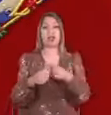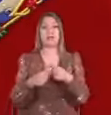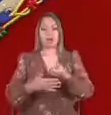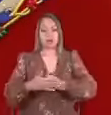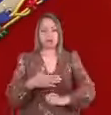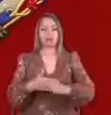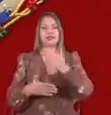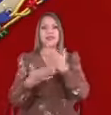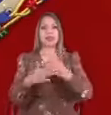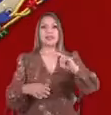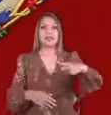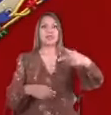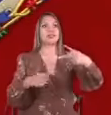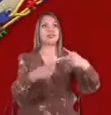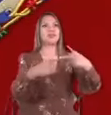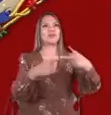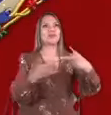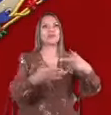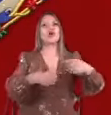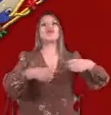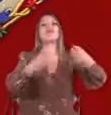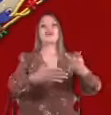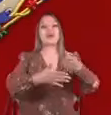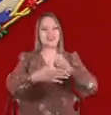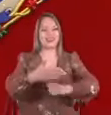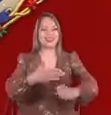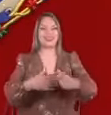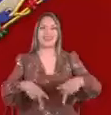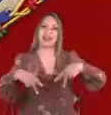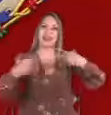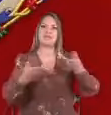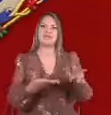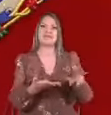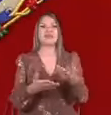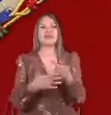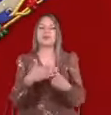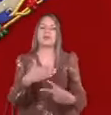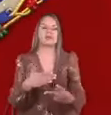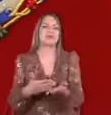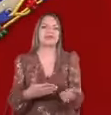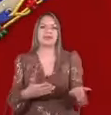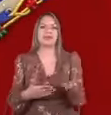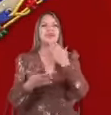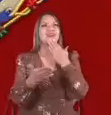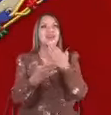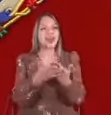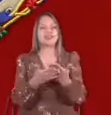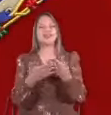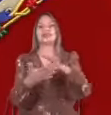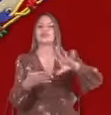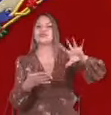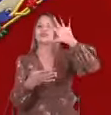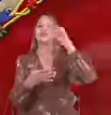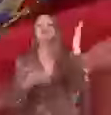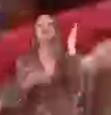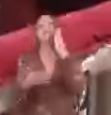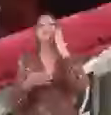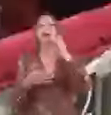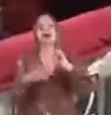y la segunda por dar la vida a mis tesoros más grandes. Y en nombre de ellas, a todas las madres de Quito y del Ecuador.